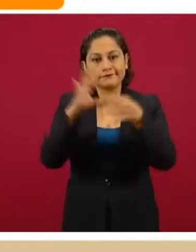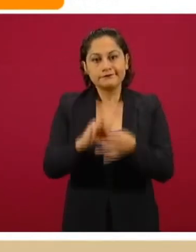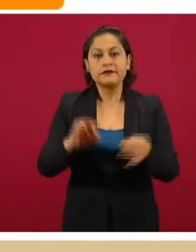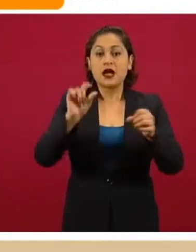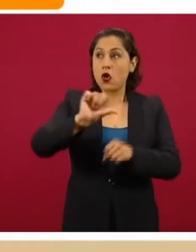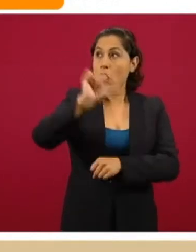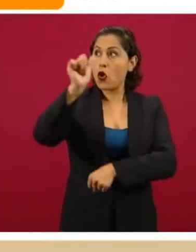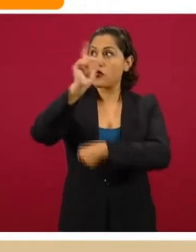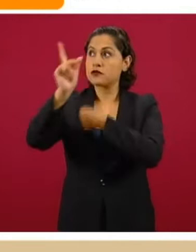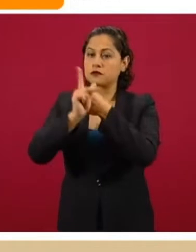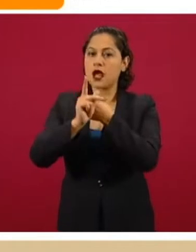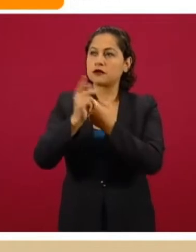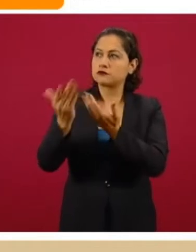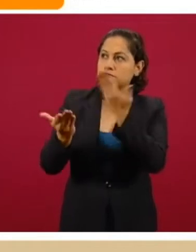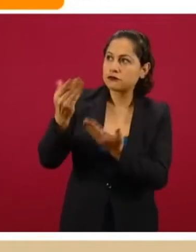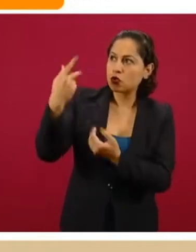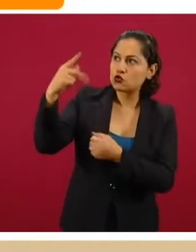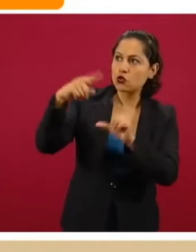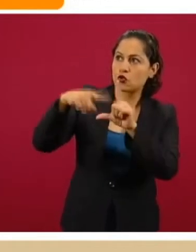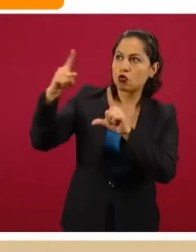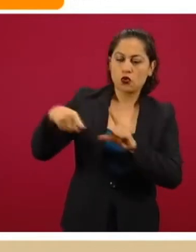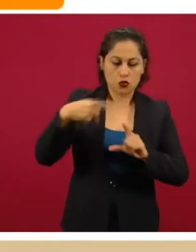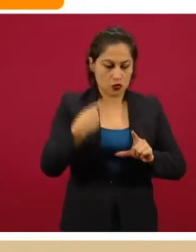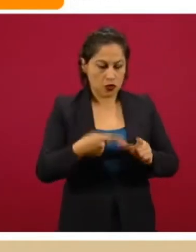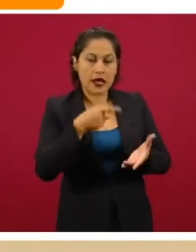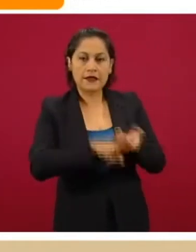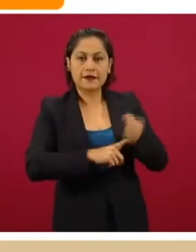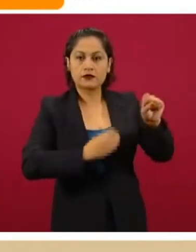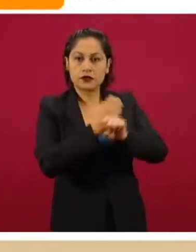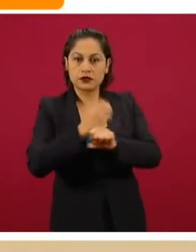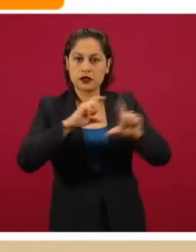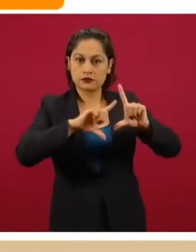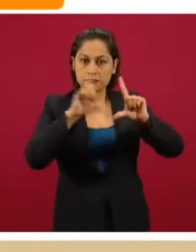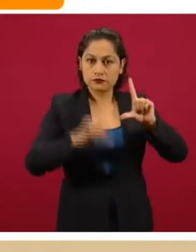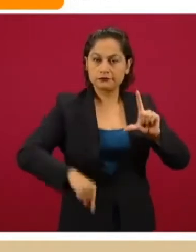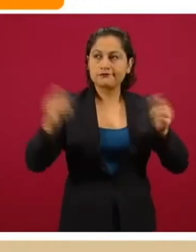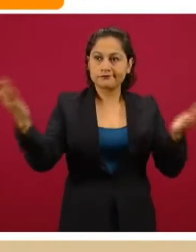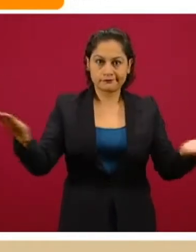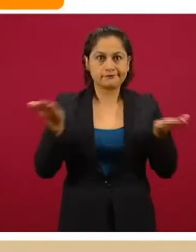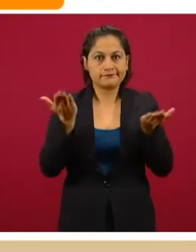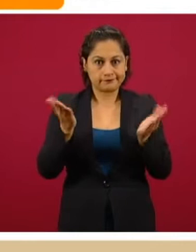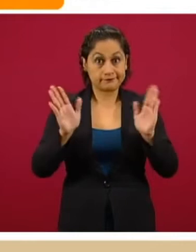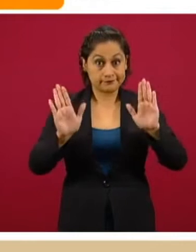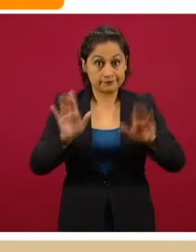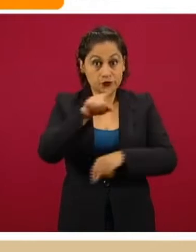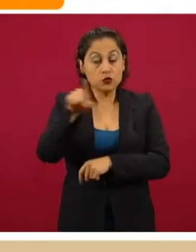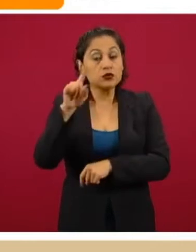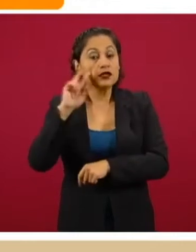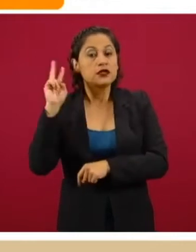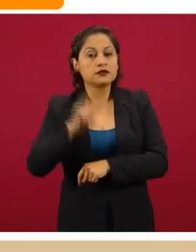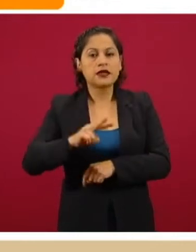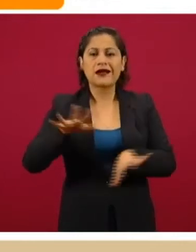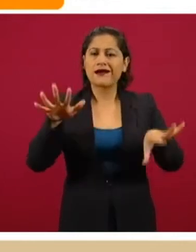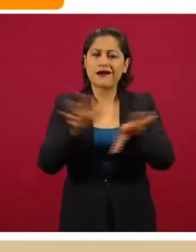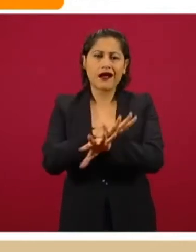naciones y también las de las 32 entidades federativas de nuestro país, y hemos destacado que tienen patrones de ocurrencia muy